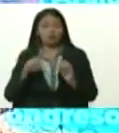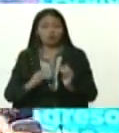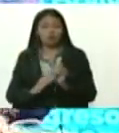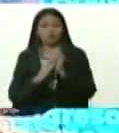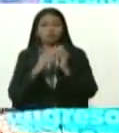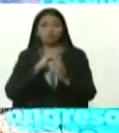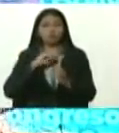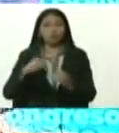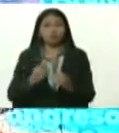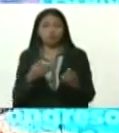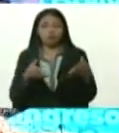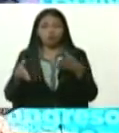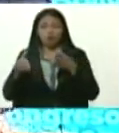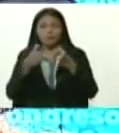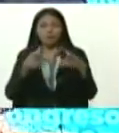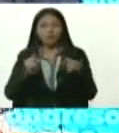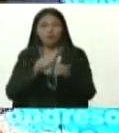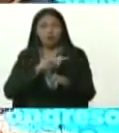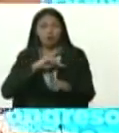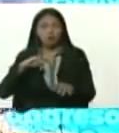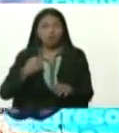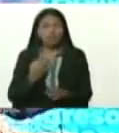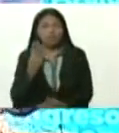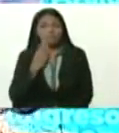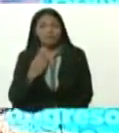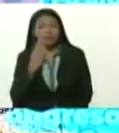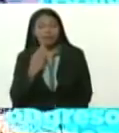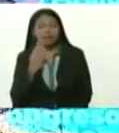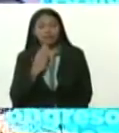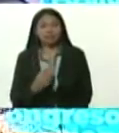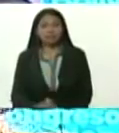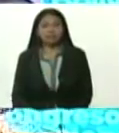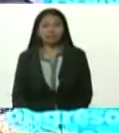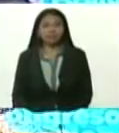doctrina, nuestro camino, nuestra experiencia.